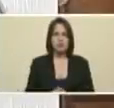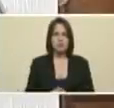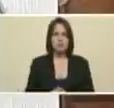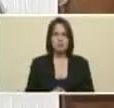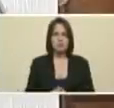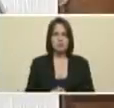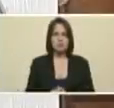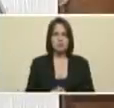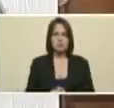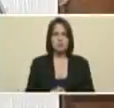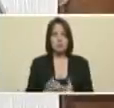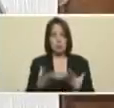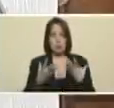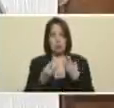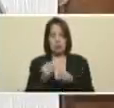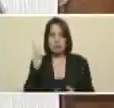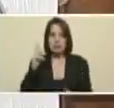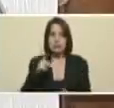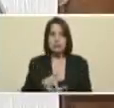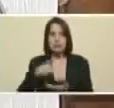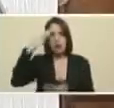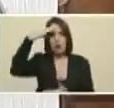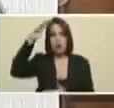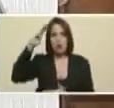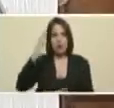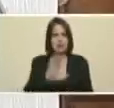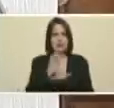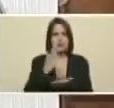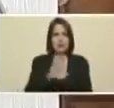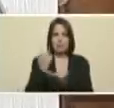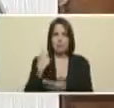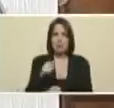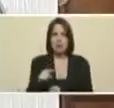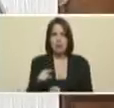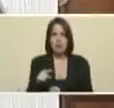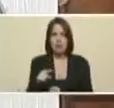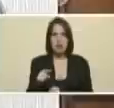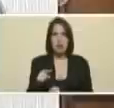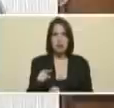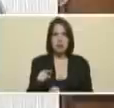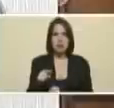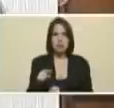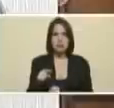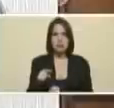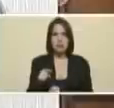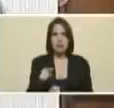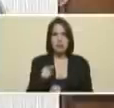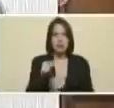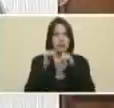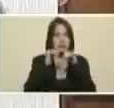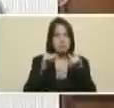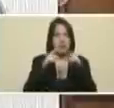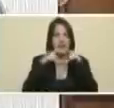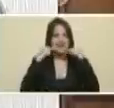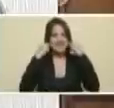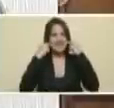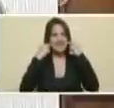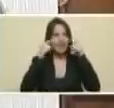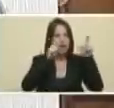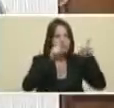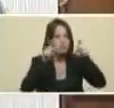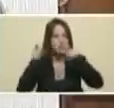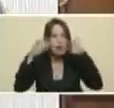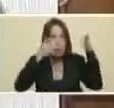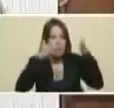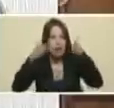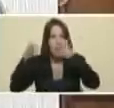Cada vez que llegaba a Cuba, siempre tenía su comentario, su sonrisa, su orientación,